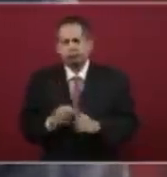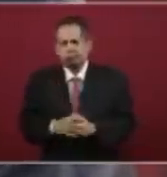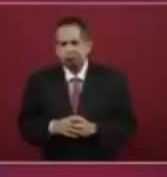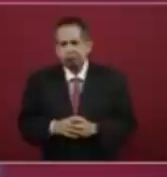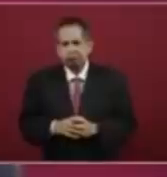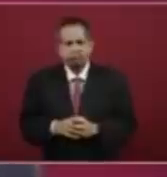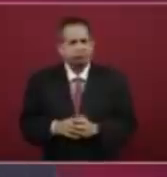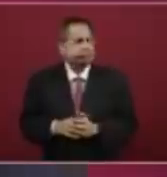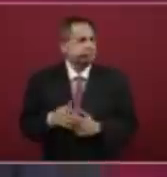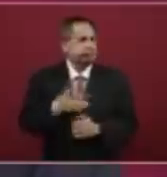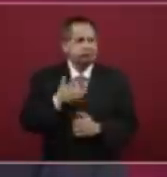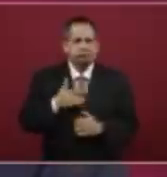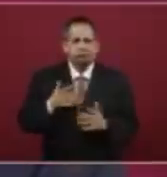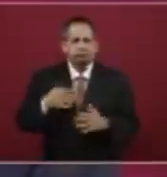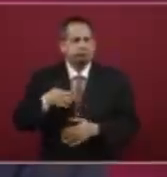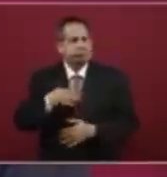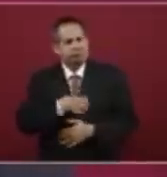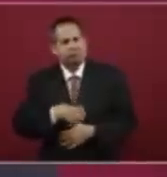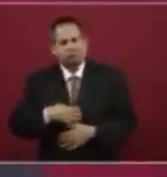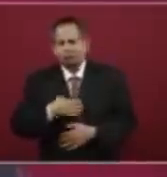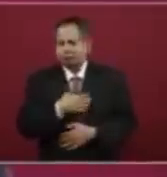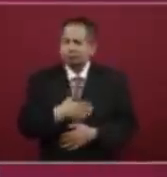hasta contento,